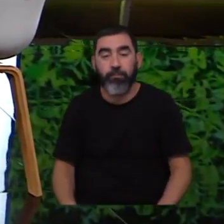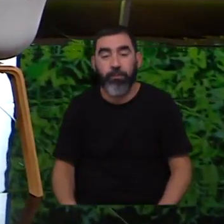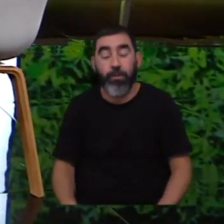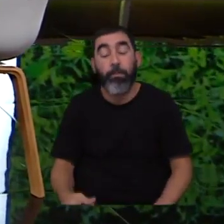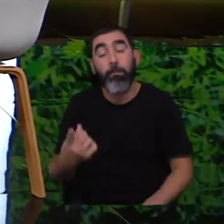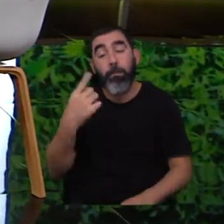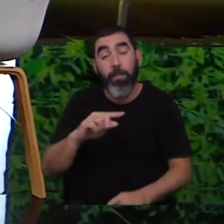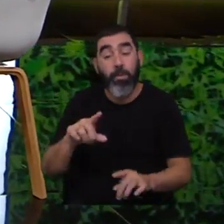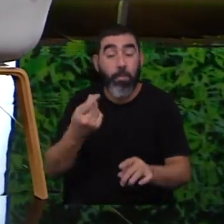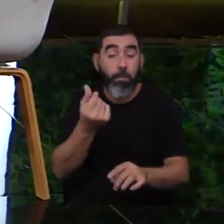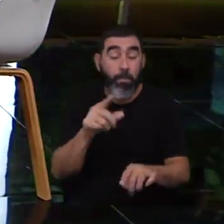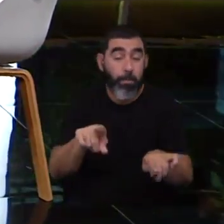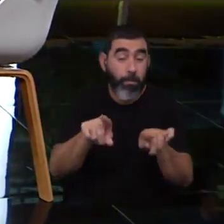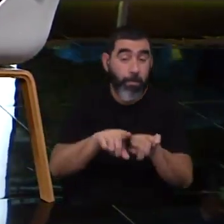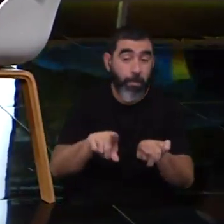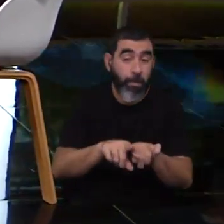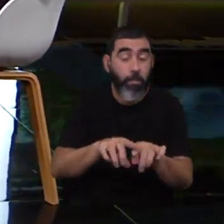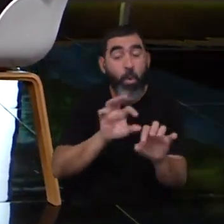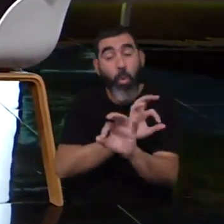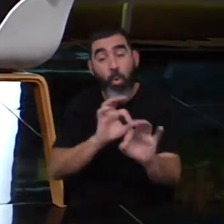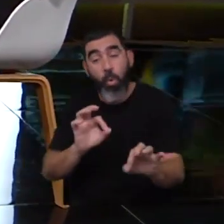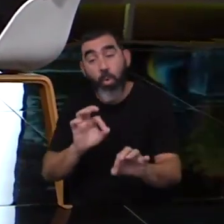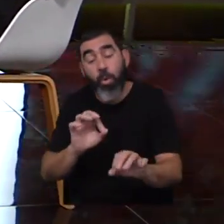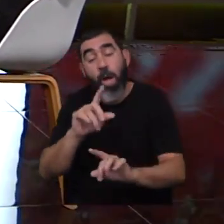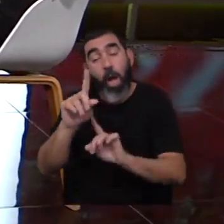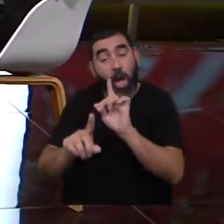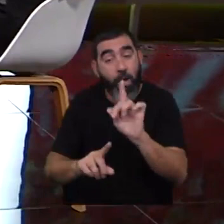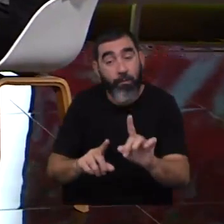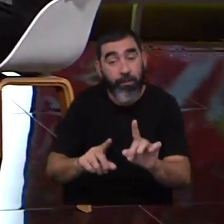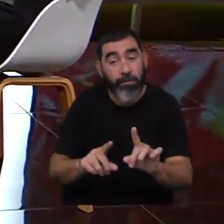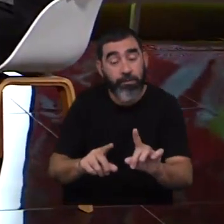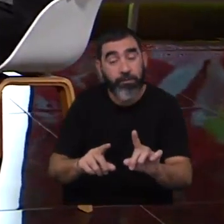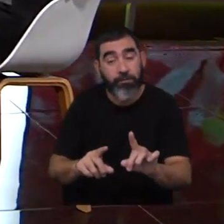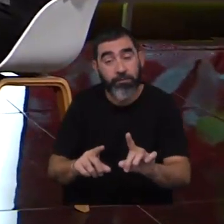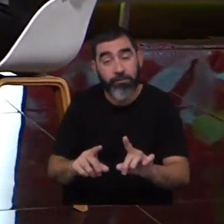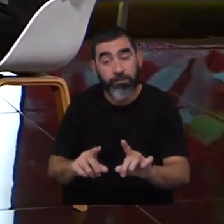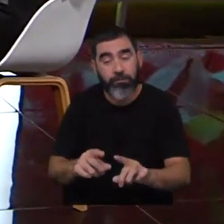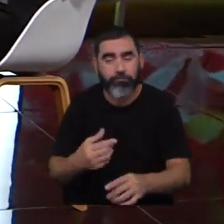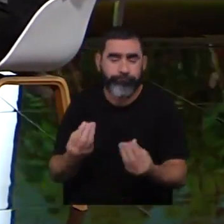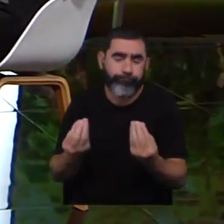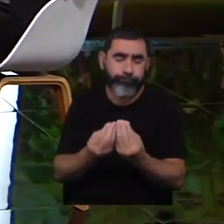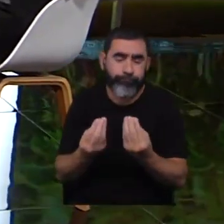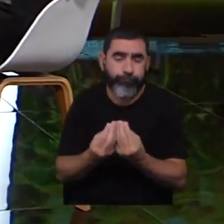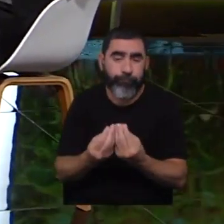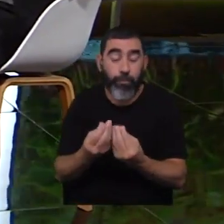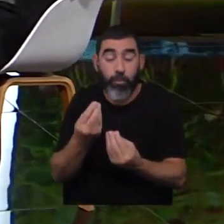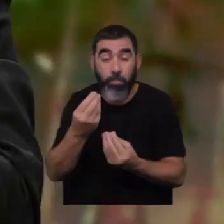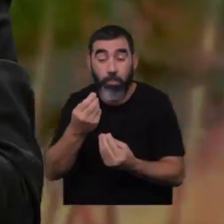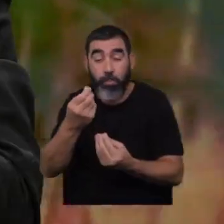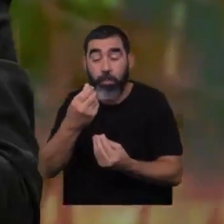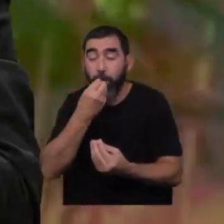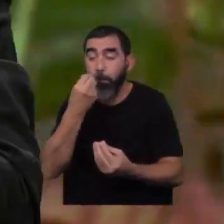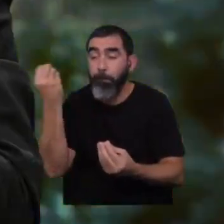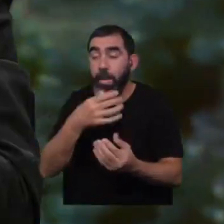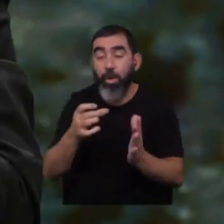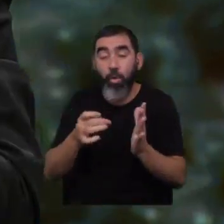pero a igual precio, ¿sí? O inclusive hemos tenido casos, y sobran los ejemplos, en donde un producto de mejor